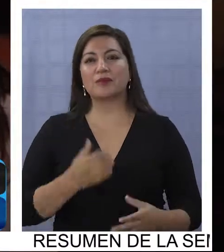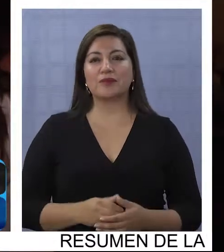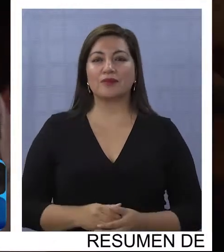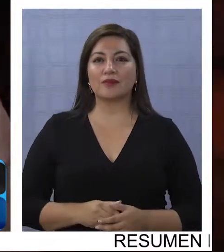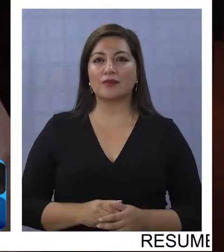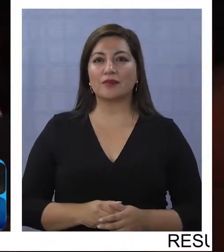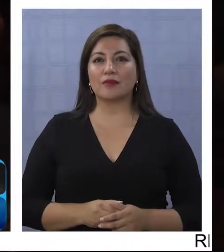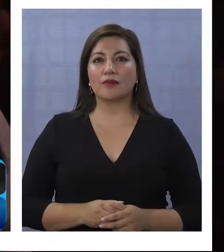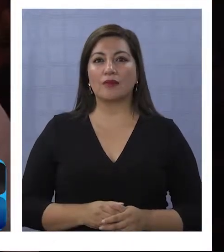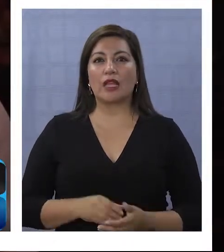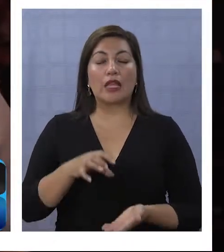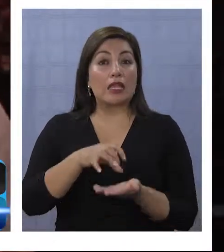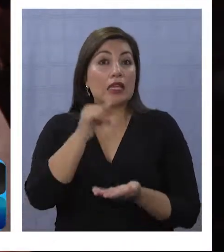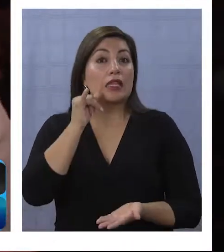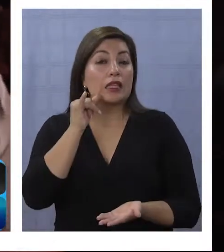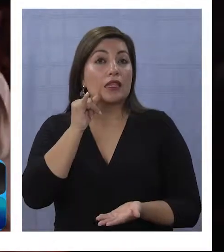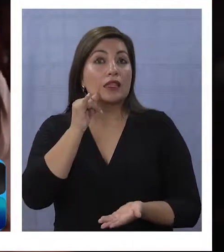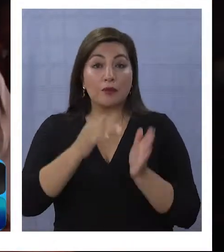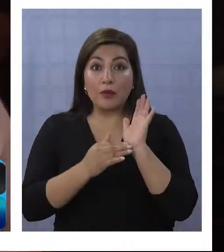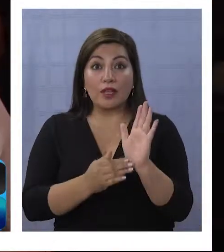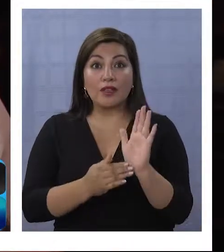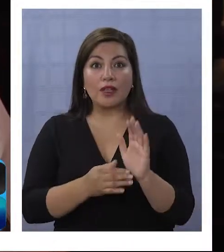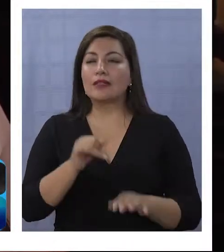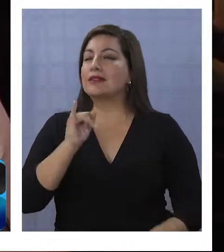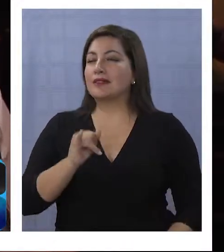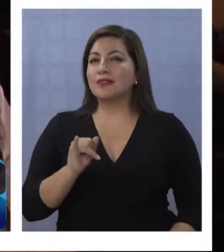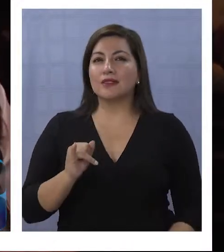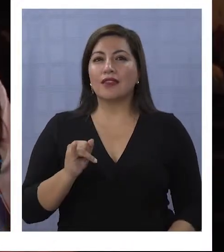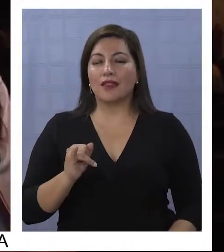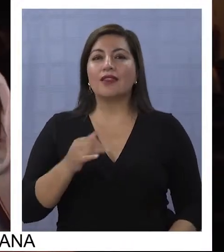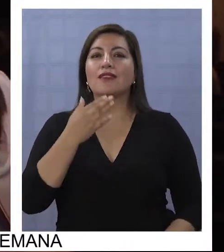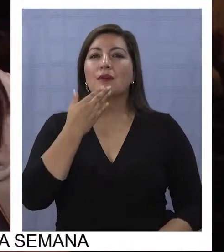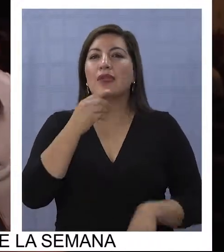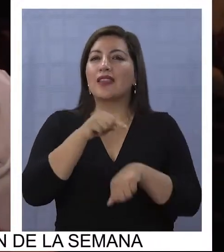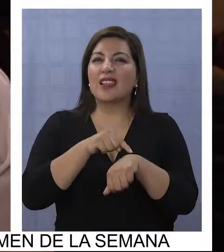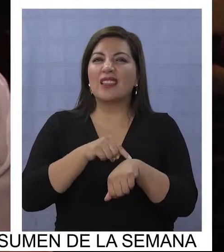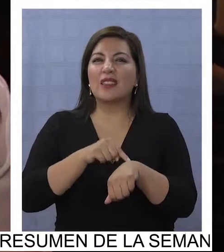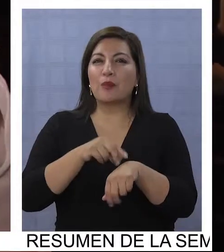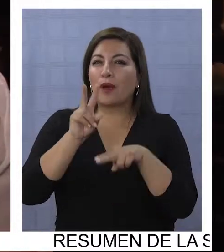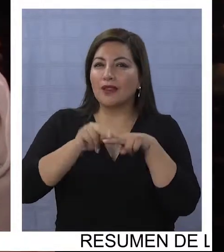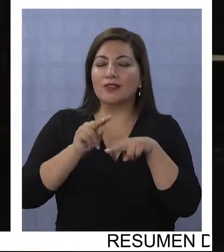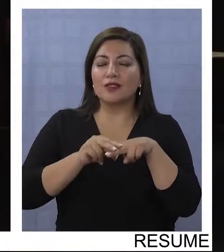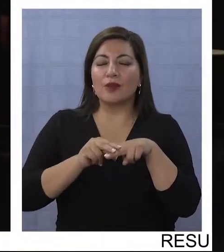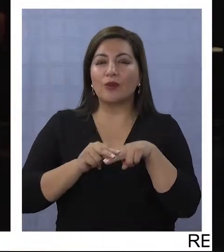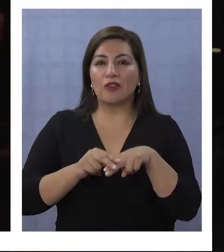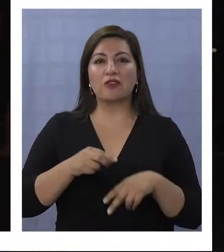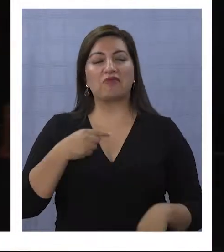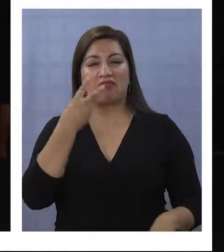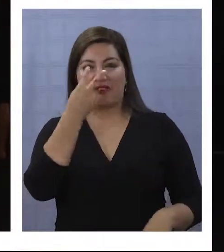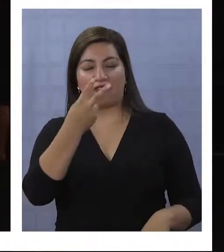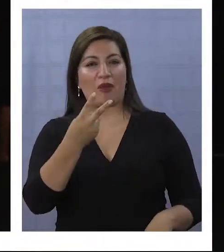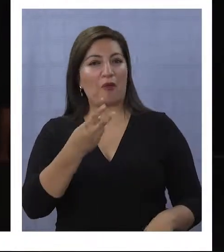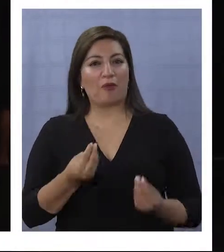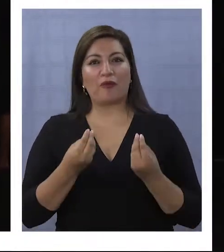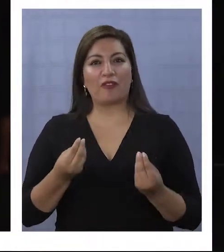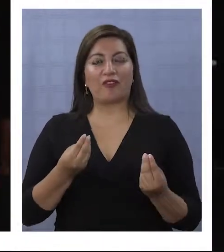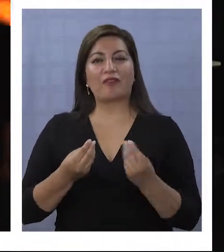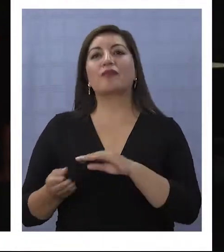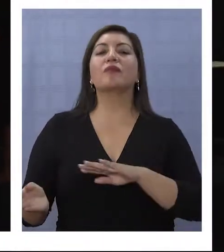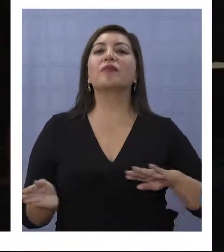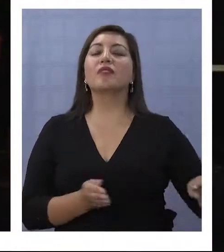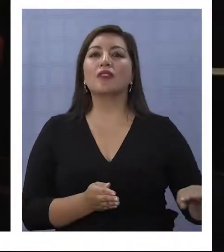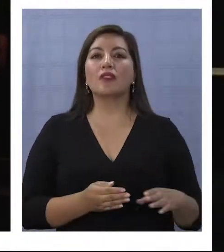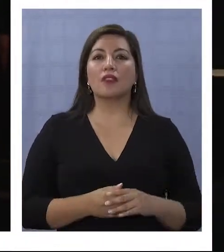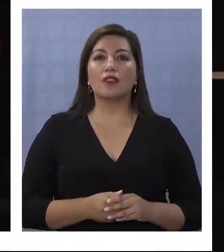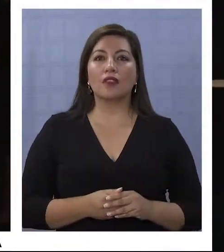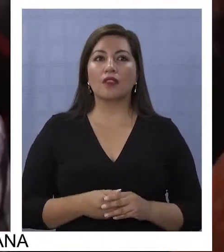que se refleja, digamos, bien en la Totalmente, onda? Y la época en la que uno está acá, la época antigua, todo, lo encontré genial. Me reí. No había